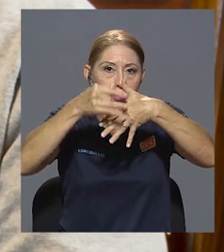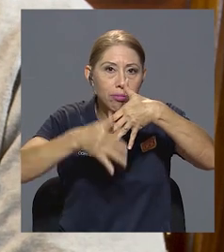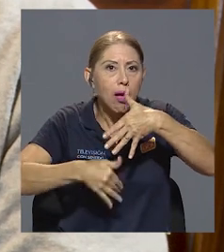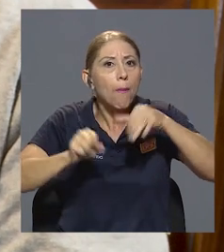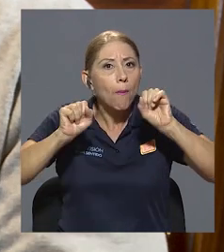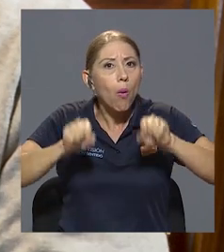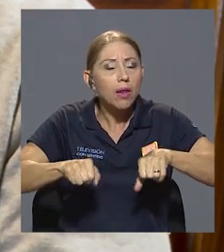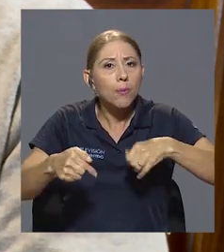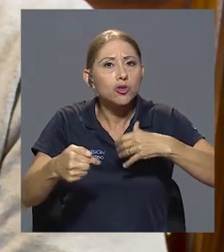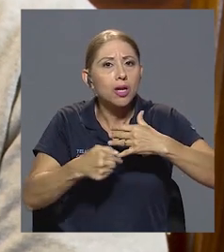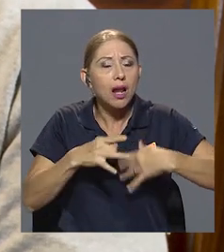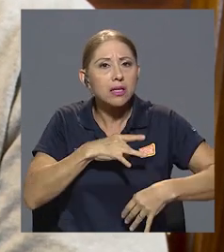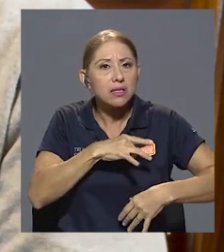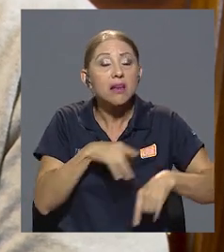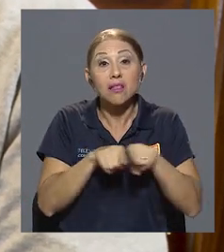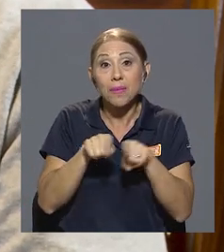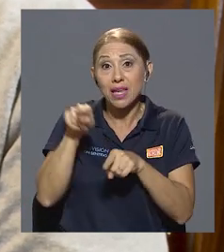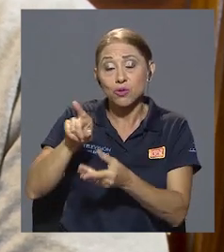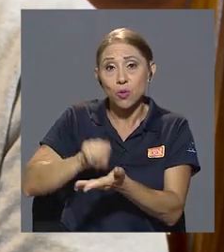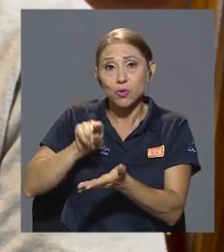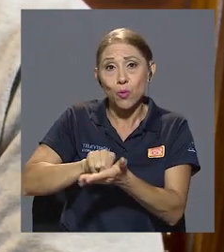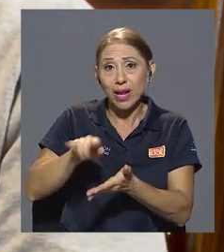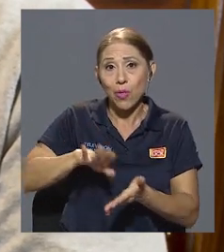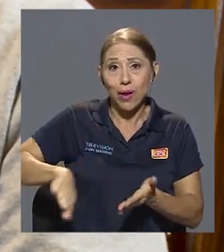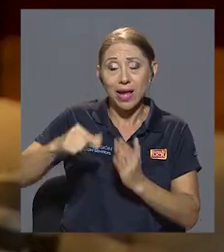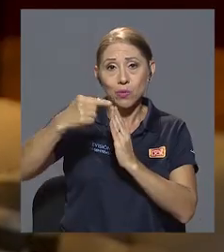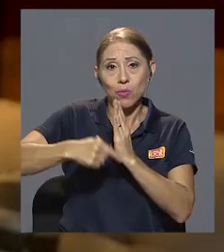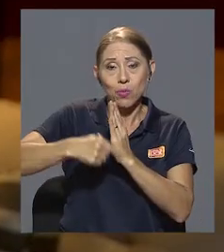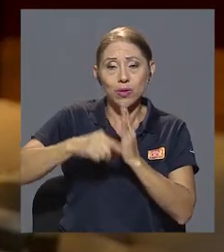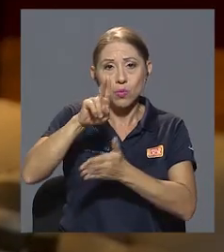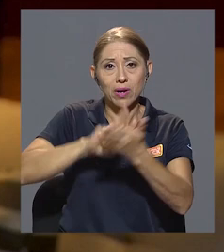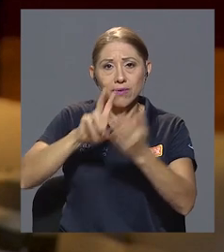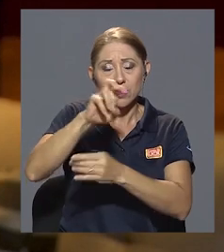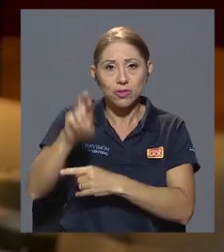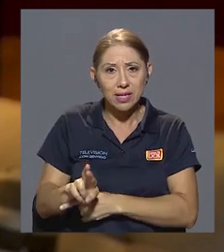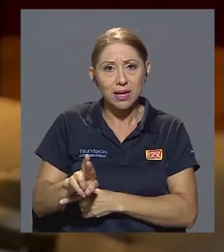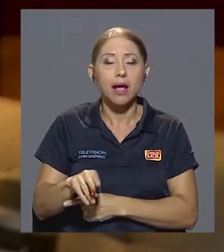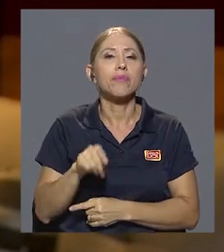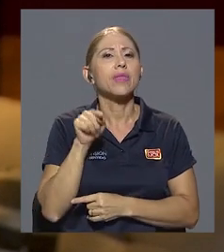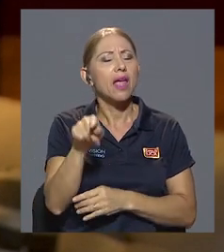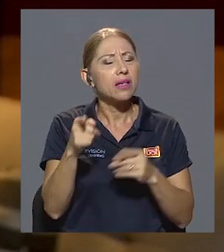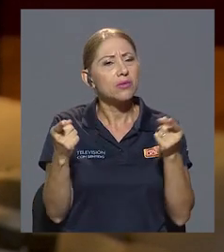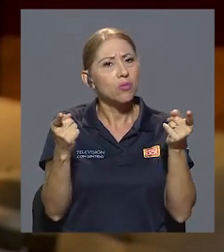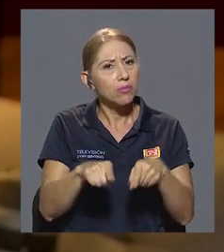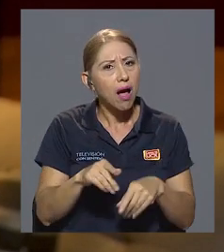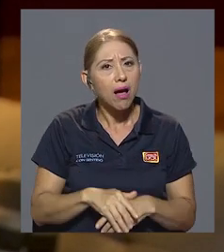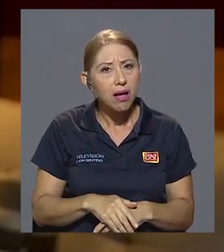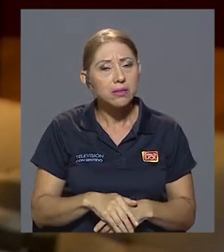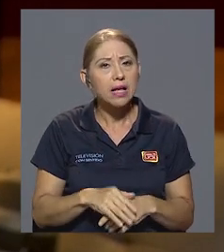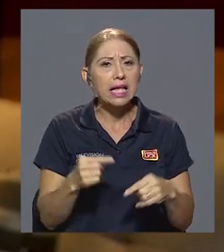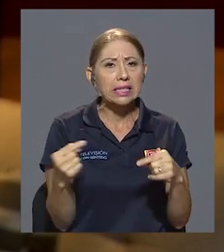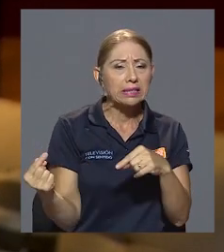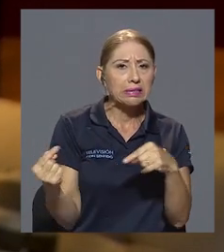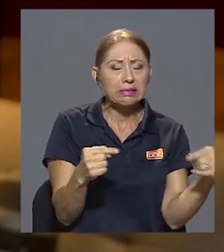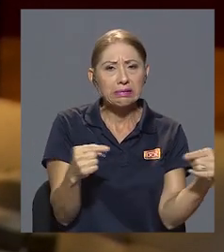anuario estudios centroamericanos que es una una publicación que tenemos acá en la universidad costa rica esa es una dinámica la disputa